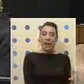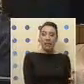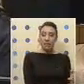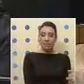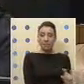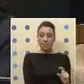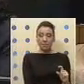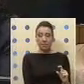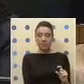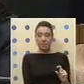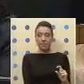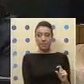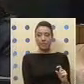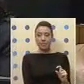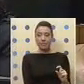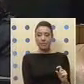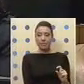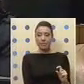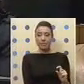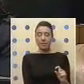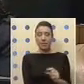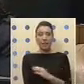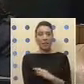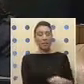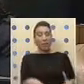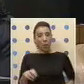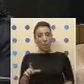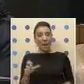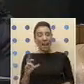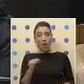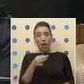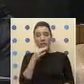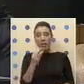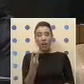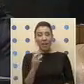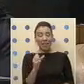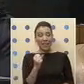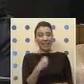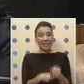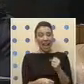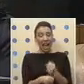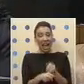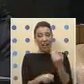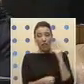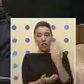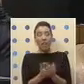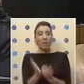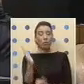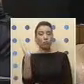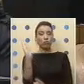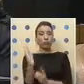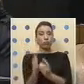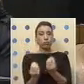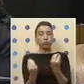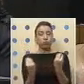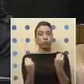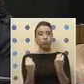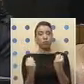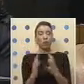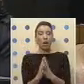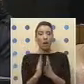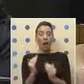intermedio, presidente, el diputado Melero hablaba de que hacían 30 años de que habíamos tenido prosperidad y que había un